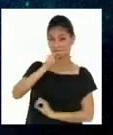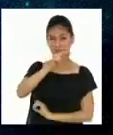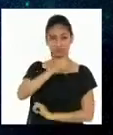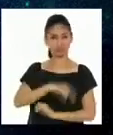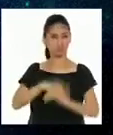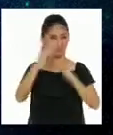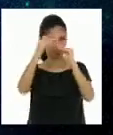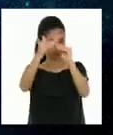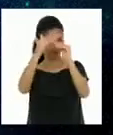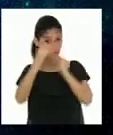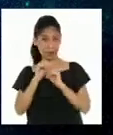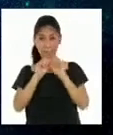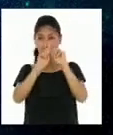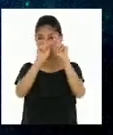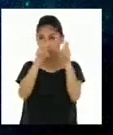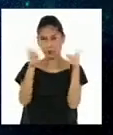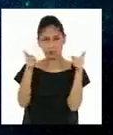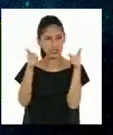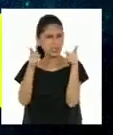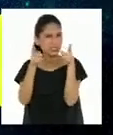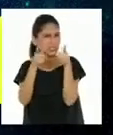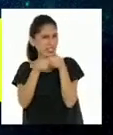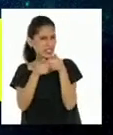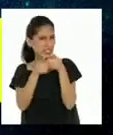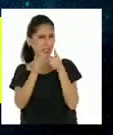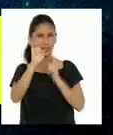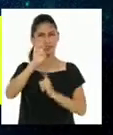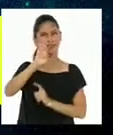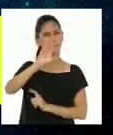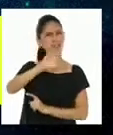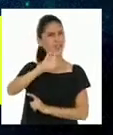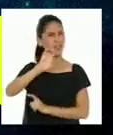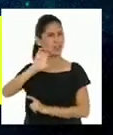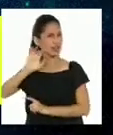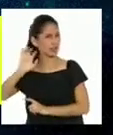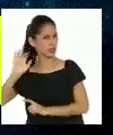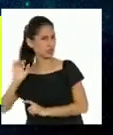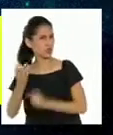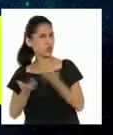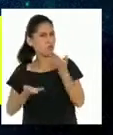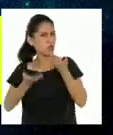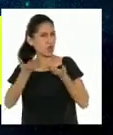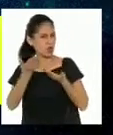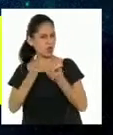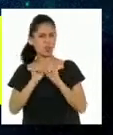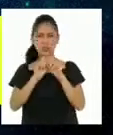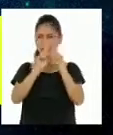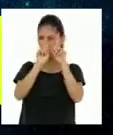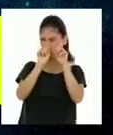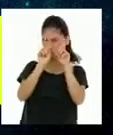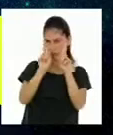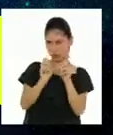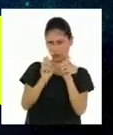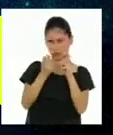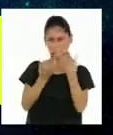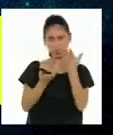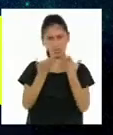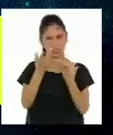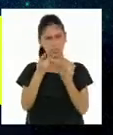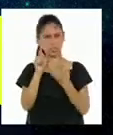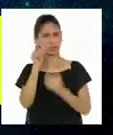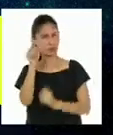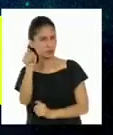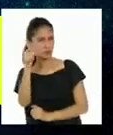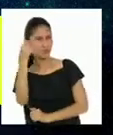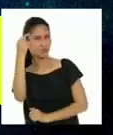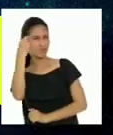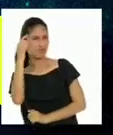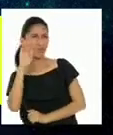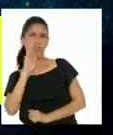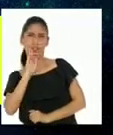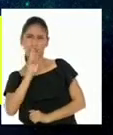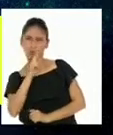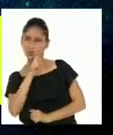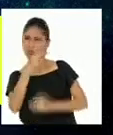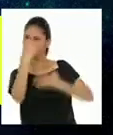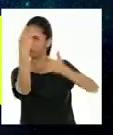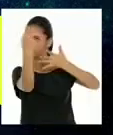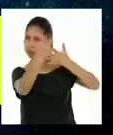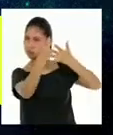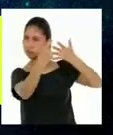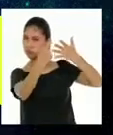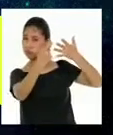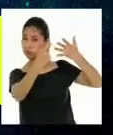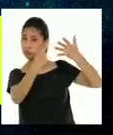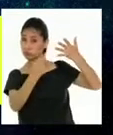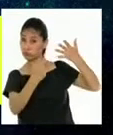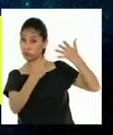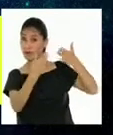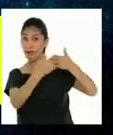Preguntas cerradas de elección múltiple son aquellas preguntas que tienen una determinada cantidad y forma de respuesta, sobre las cuales hay